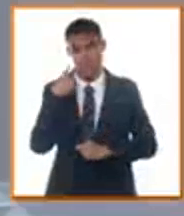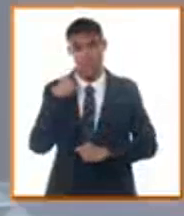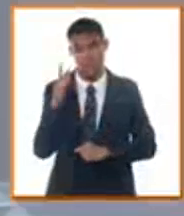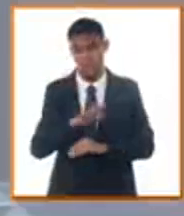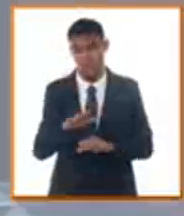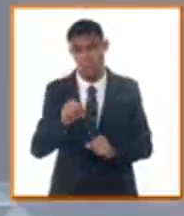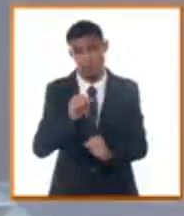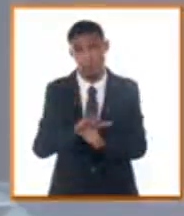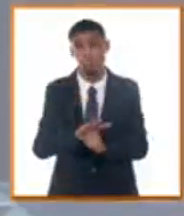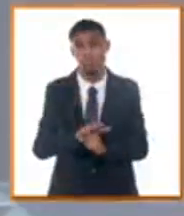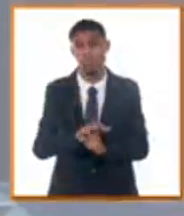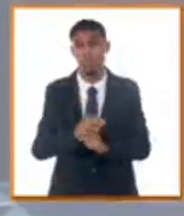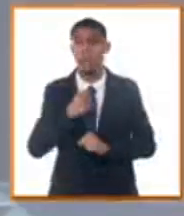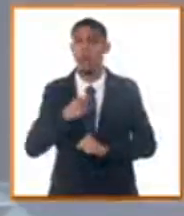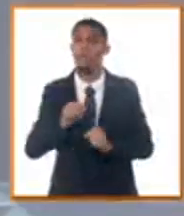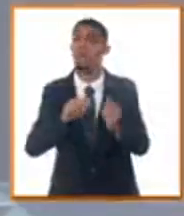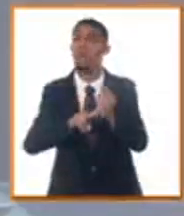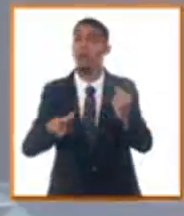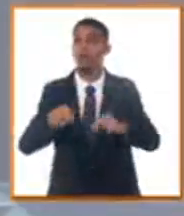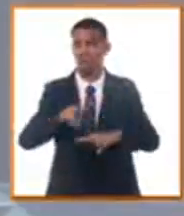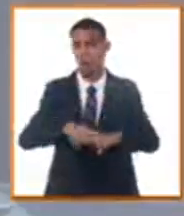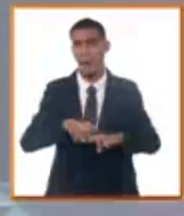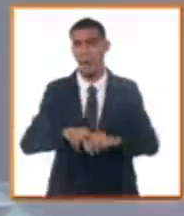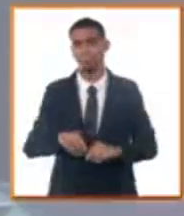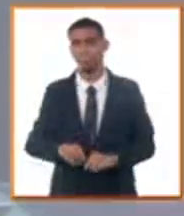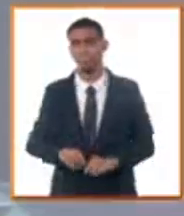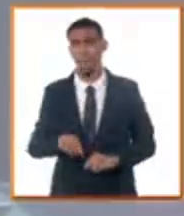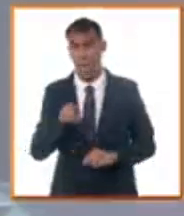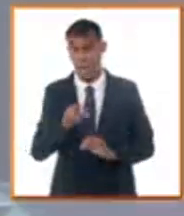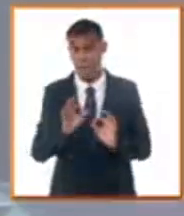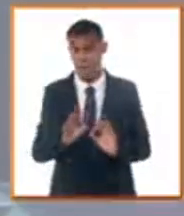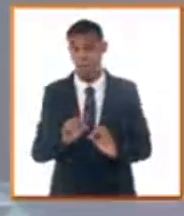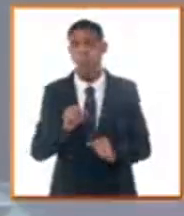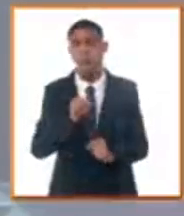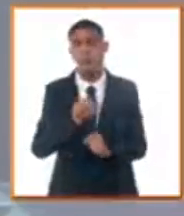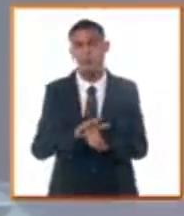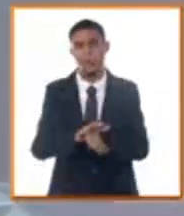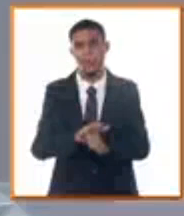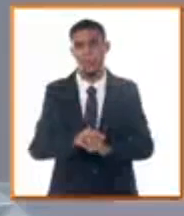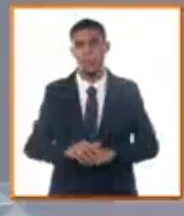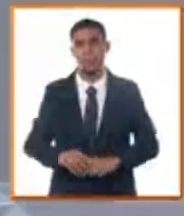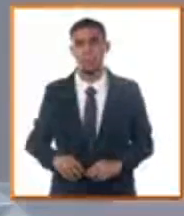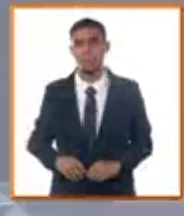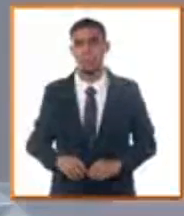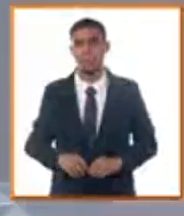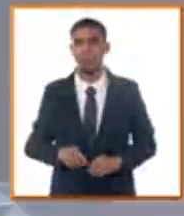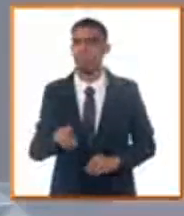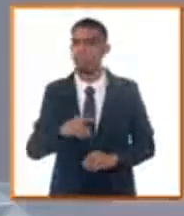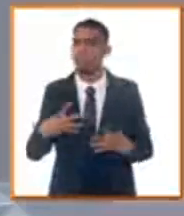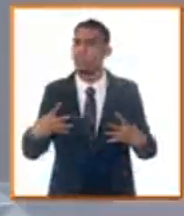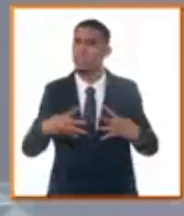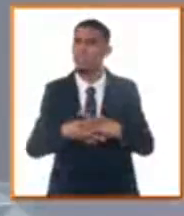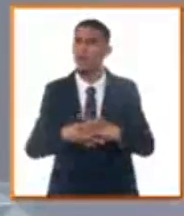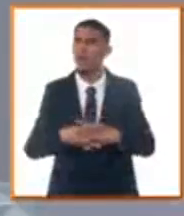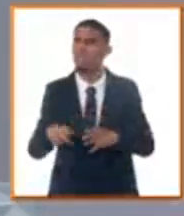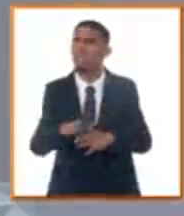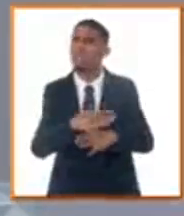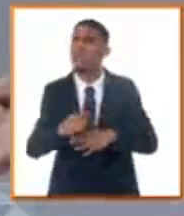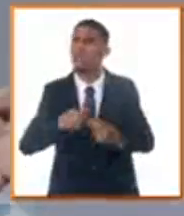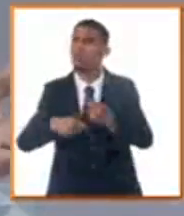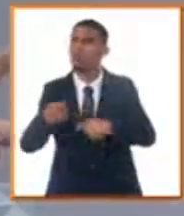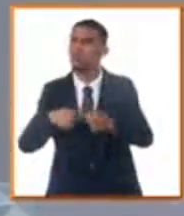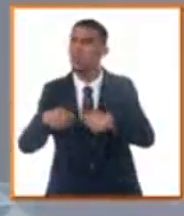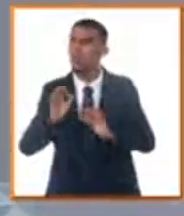iniciando en la provincia de La Habana con una entidad mayorista y una entidad minorista muy vinculada a los productos de la canasta familiar